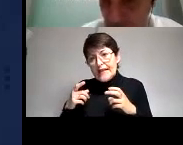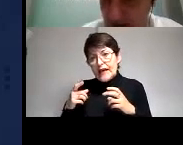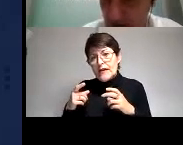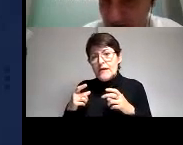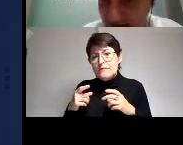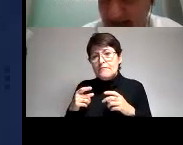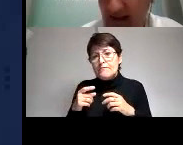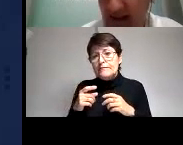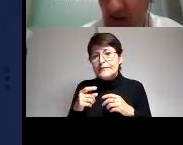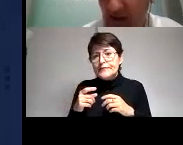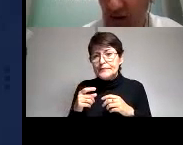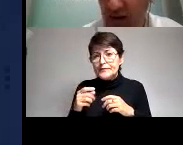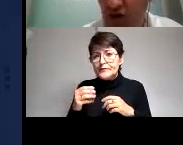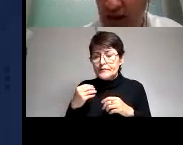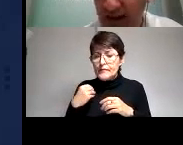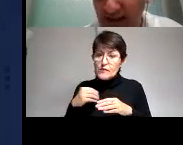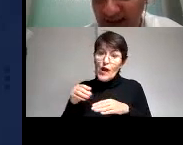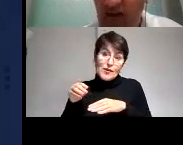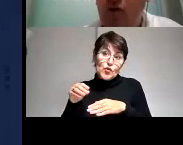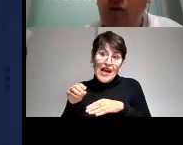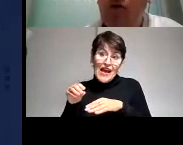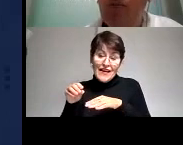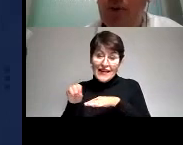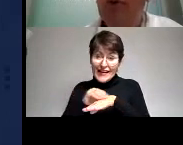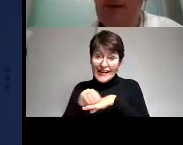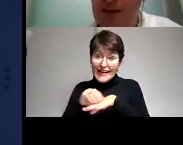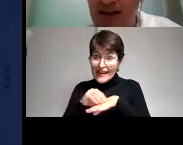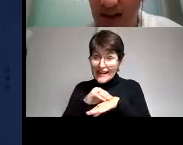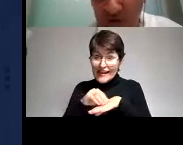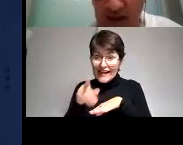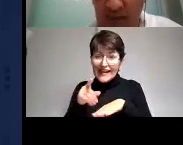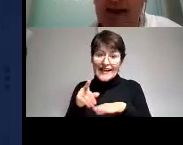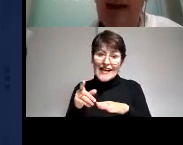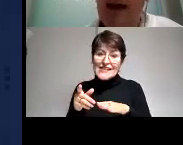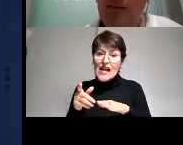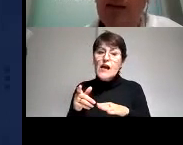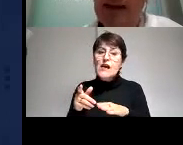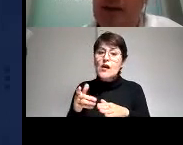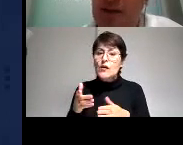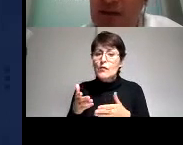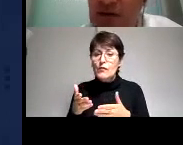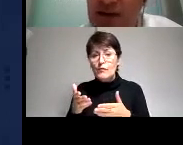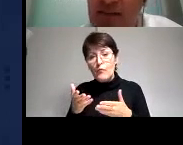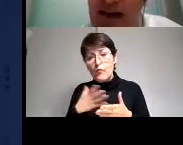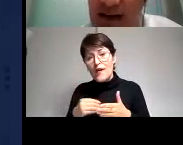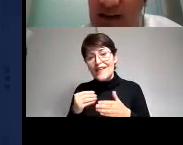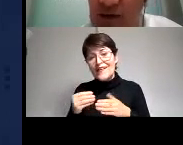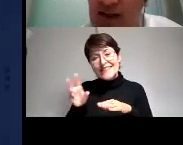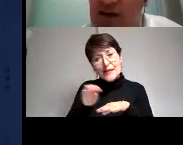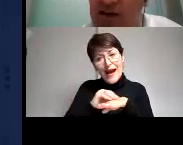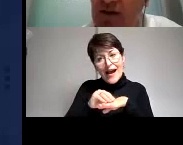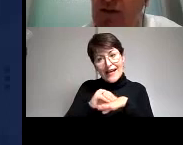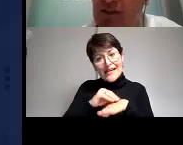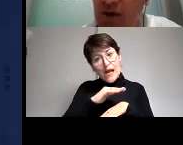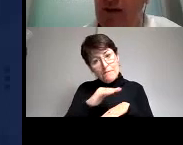las prostaglandinas procedentes de los ácidos grasos omega 6 como proinflamatorias, que son también, aumentan en la inflamación inducida por la grasa saturada